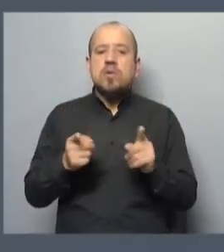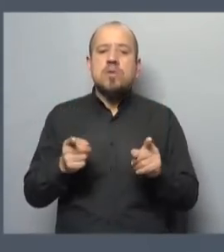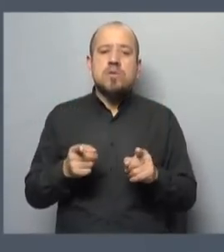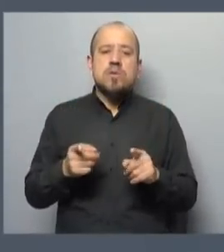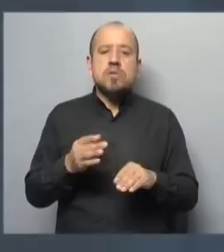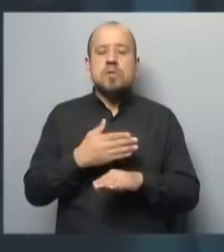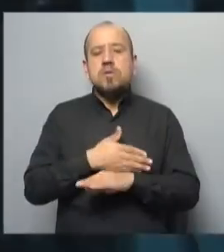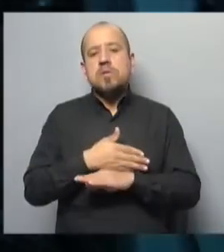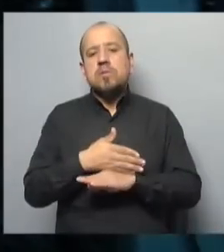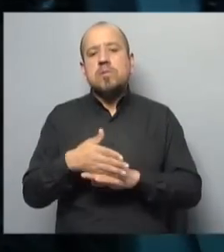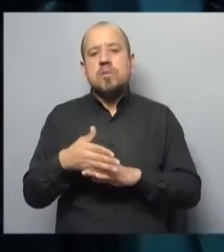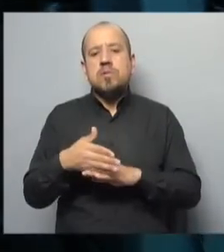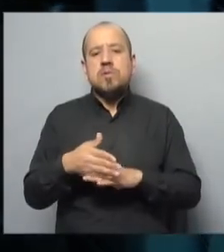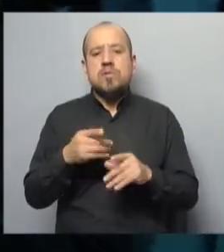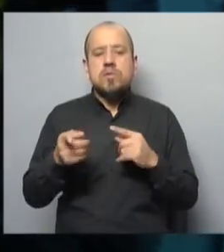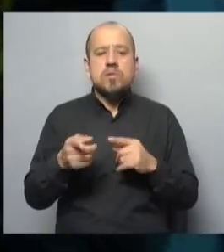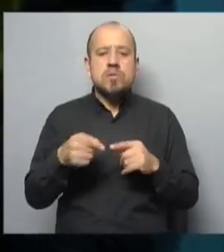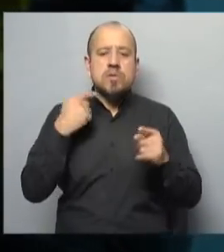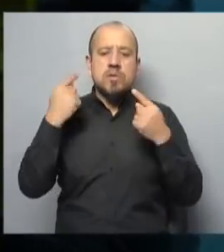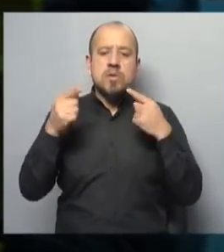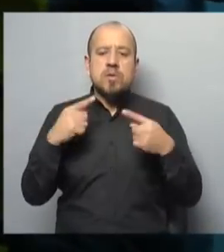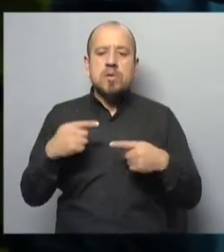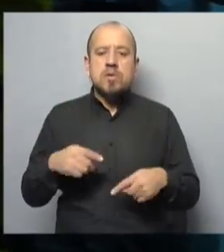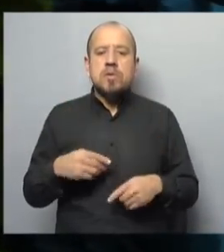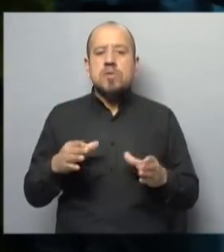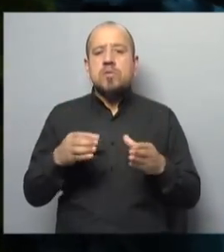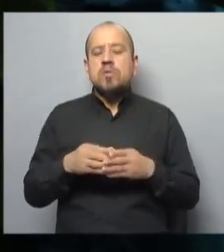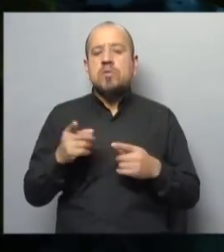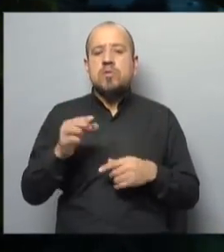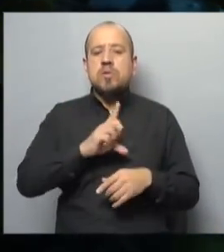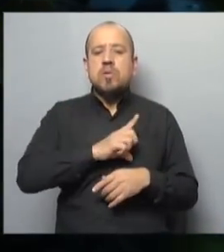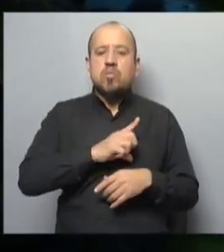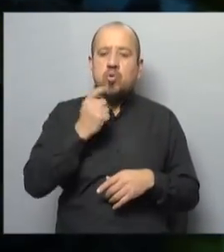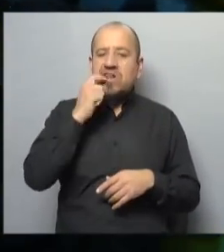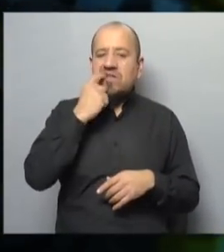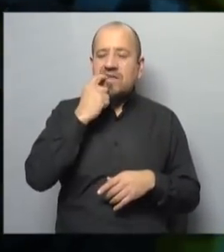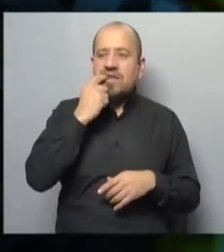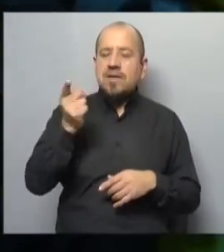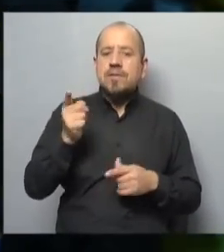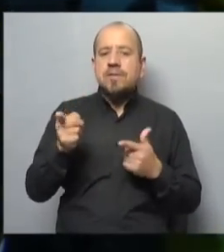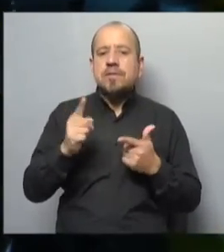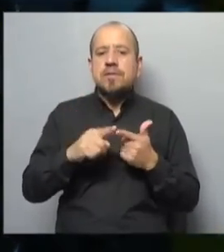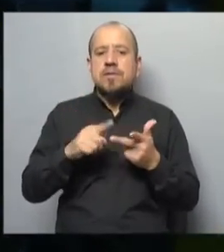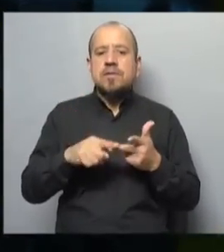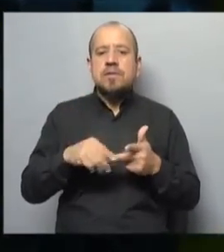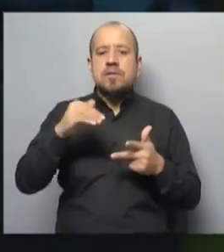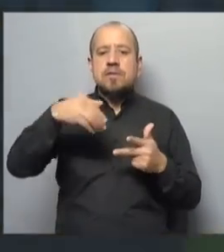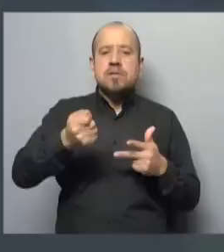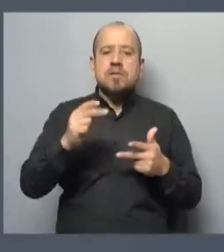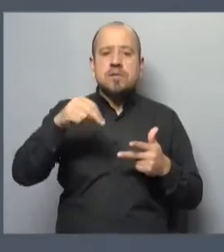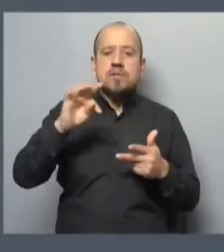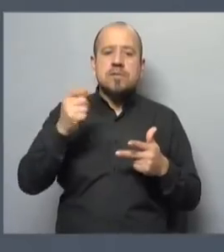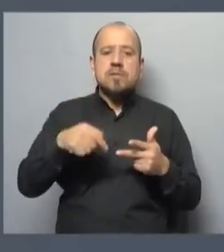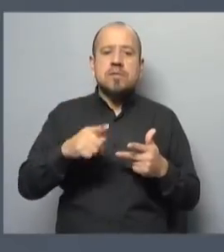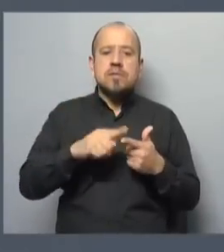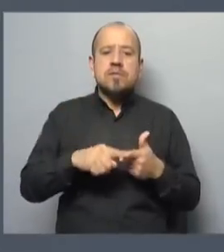ya anduve paseando por diferentes equipos de liverpool voy a rentistas dirigido por carlos manta con el cual